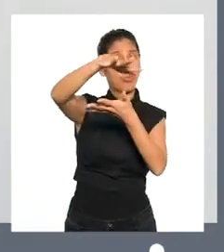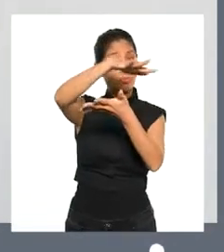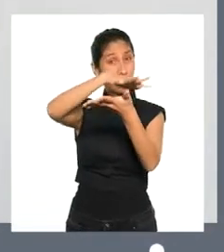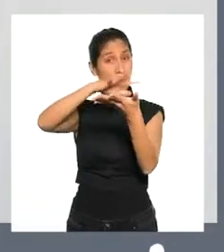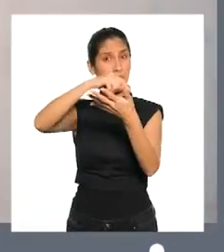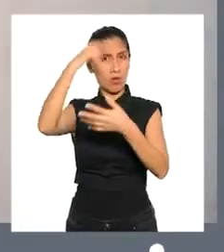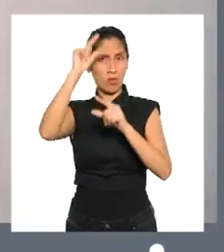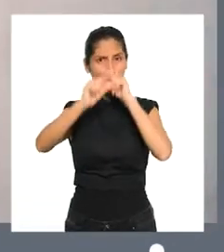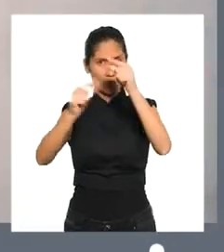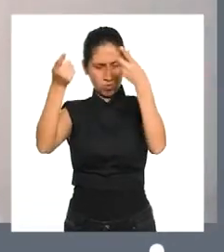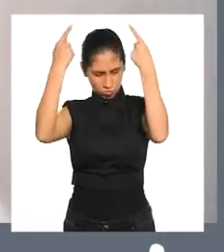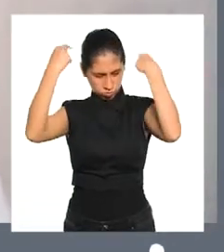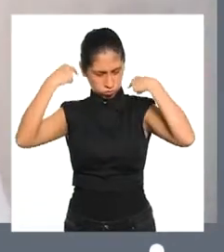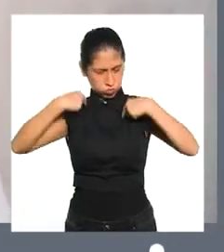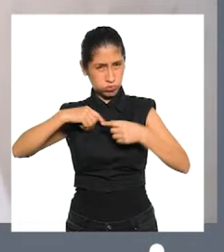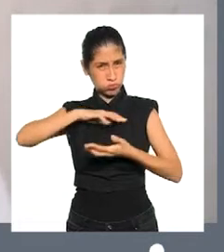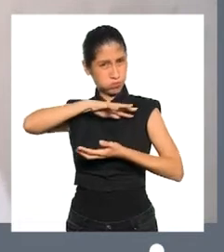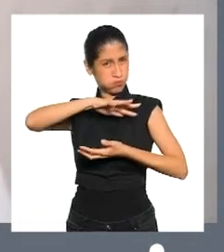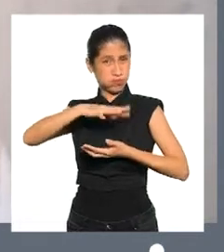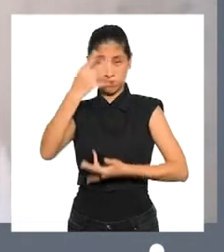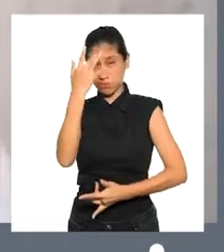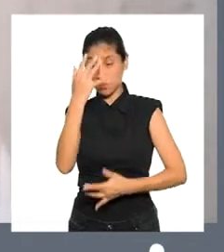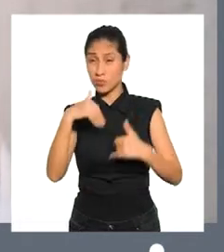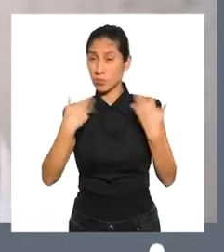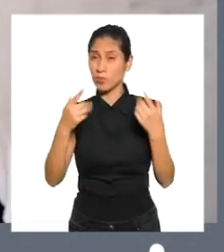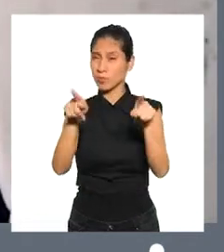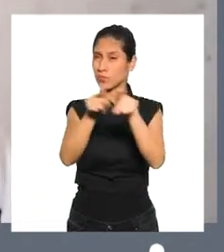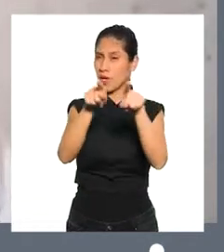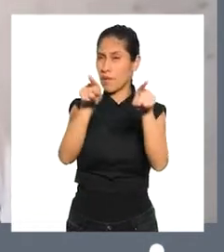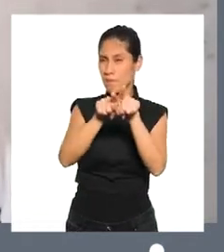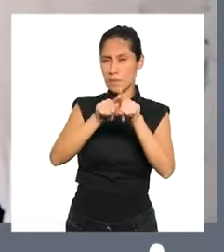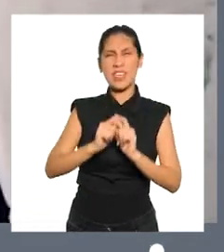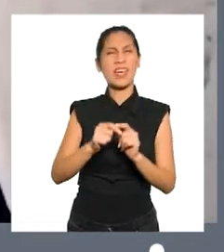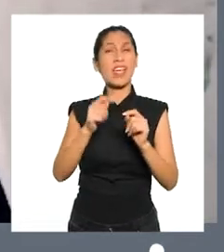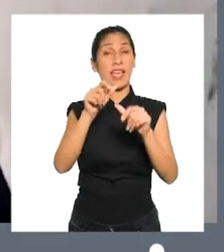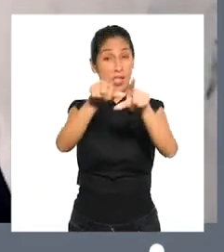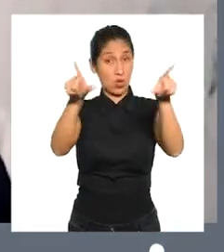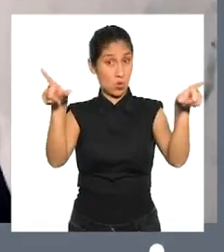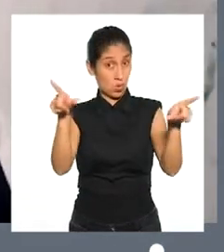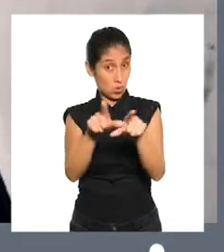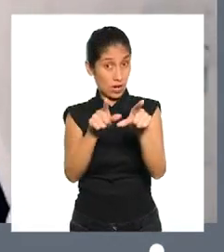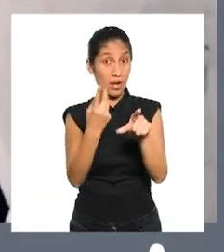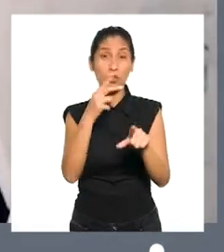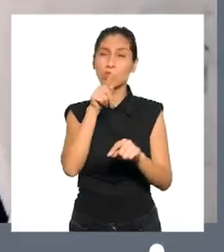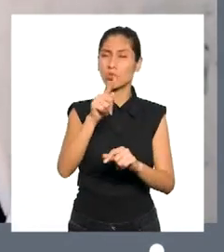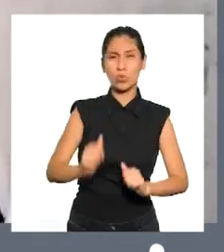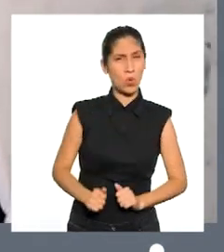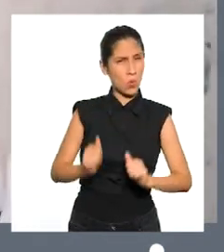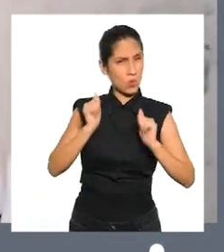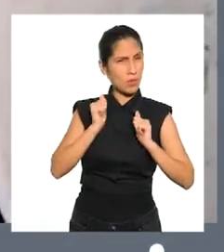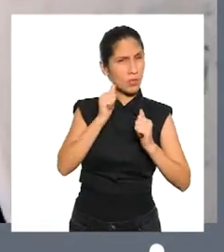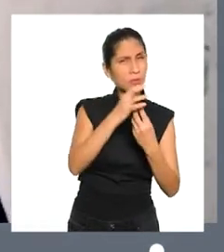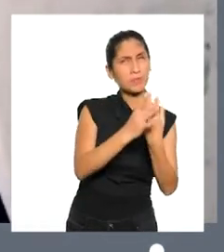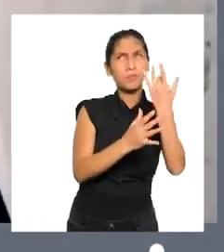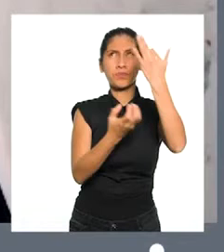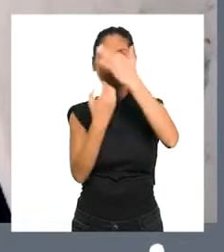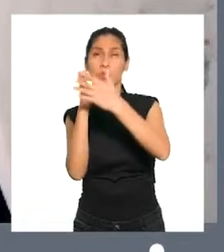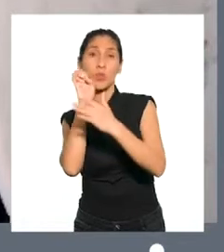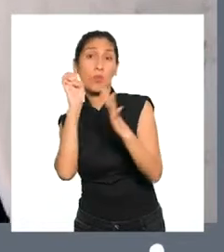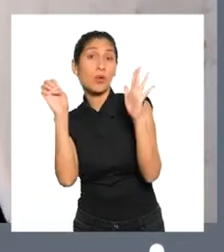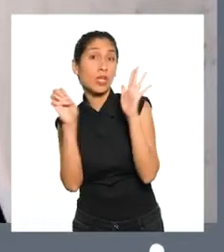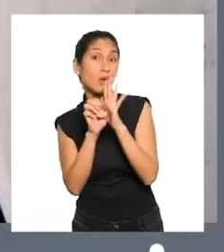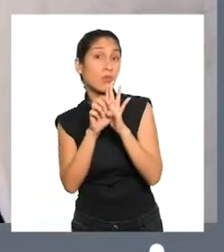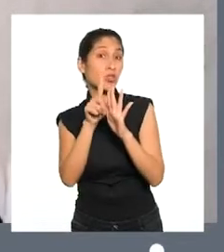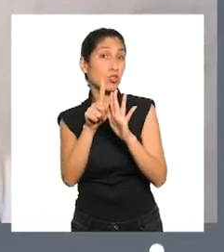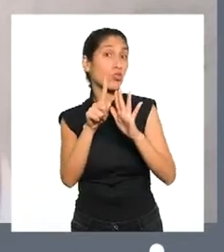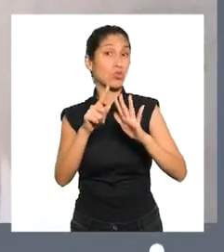tu organismo. El ambiente en la que nosotros vivimos tiene mucho que ver. Por ejemplo, si es que nosotros nos encontramos